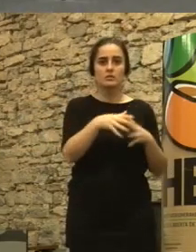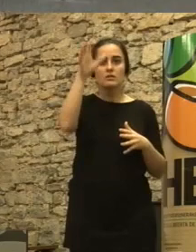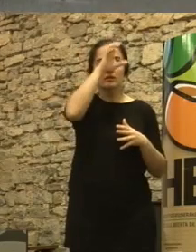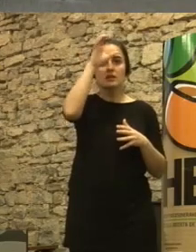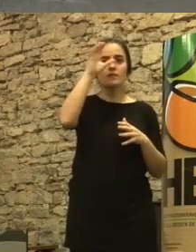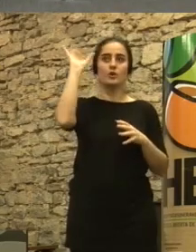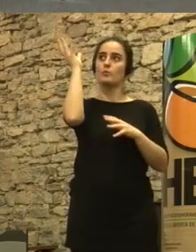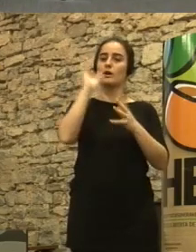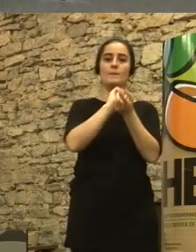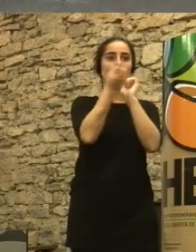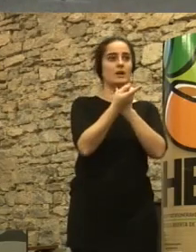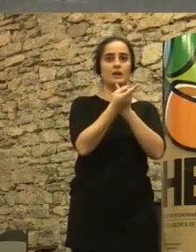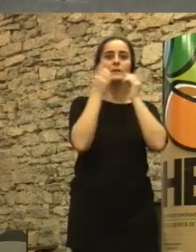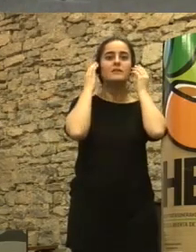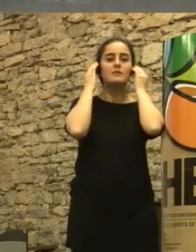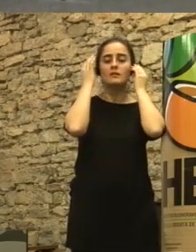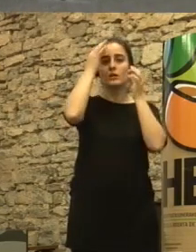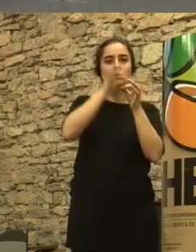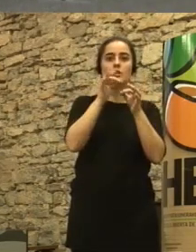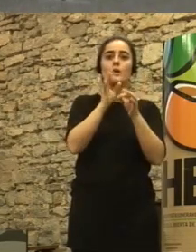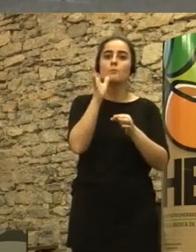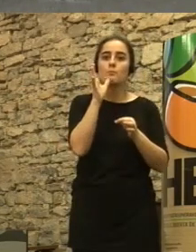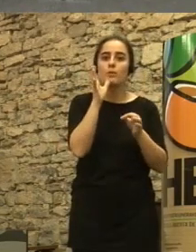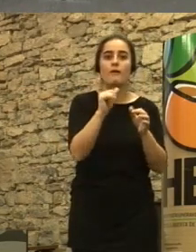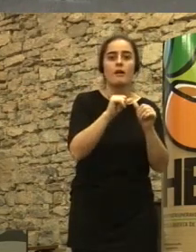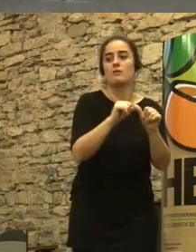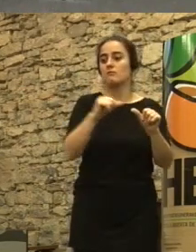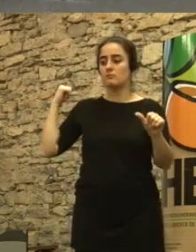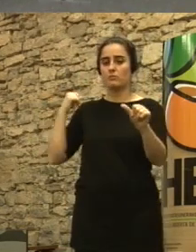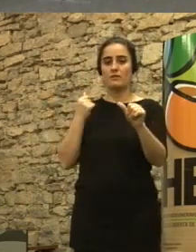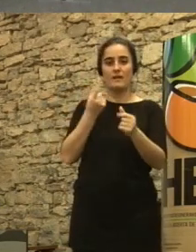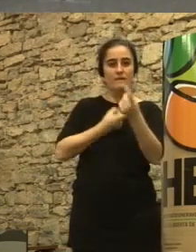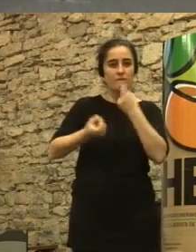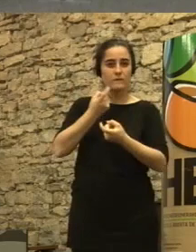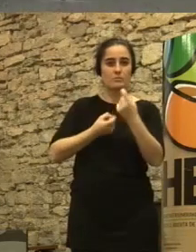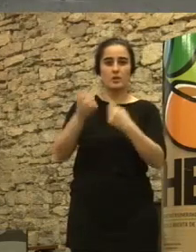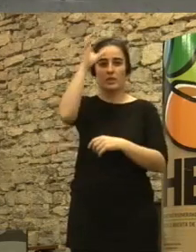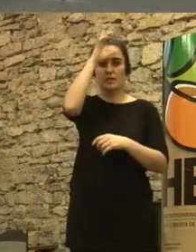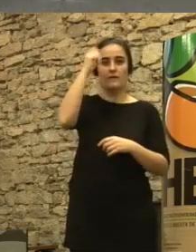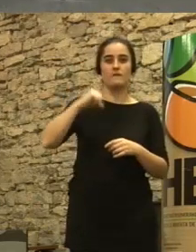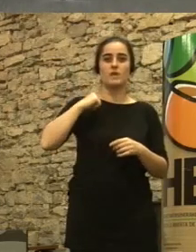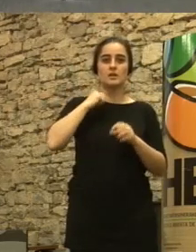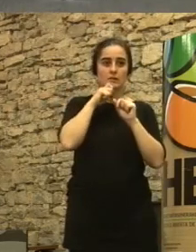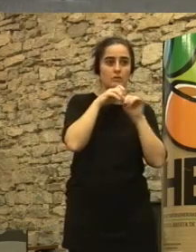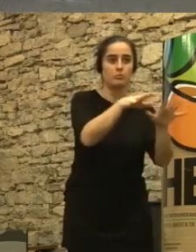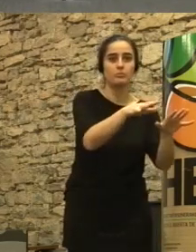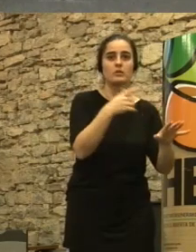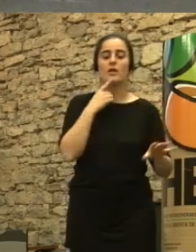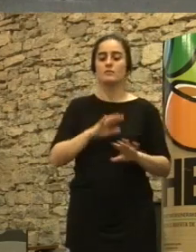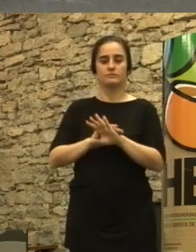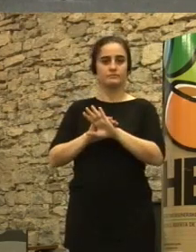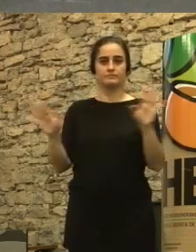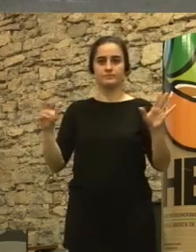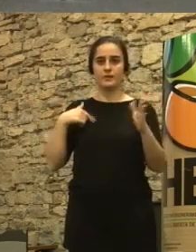climático porque han sido nutridos de falsa información científica y dice, no, lo voy a dejar todo.